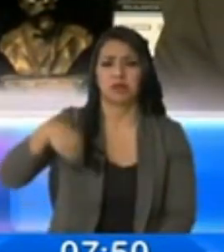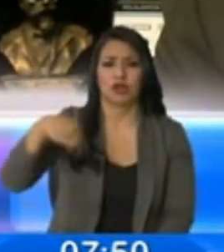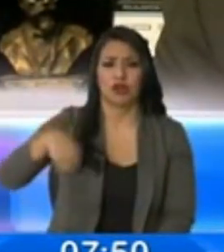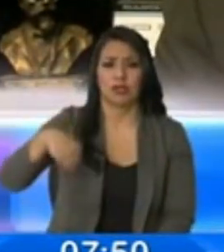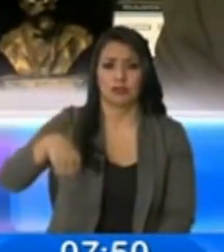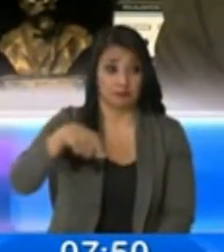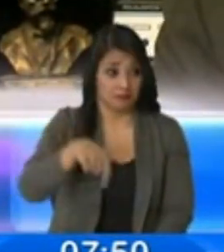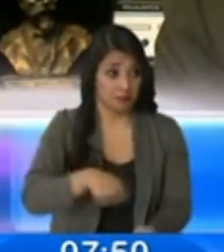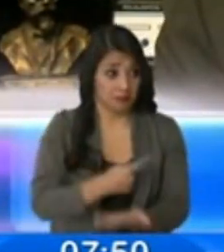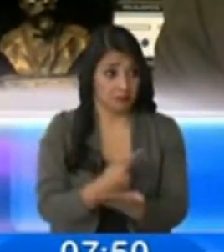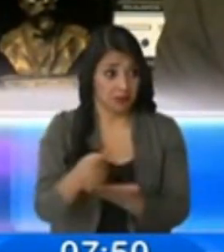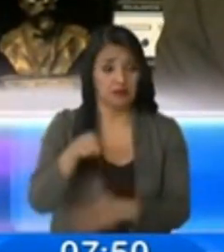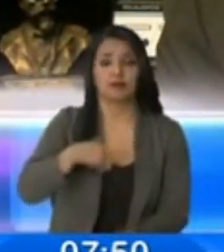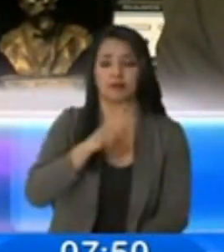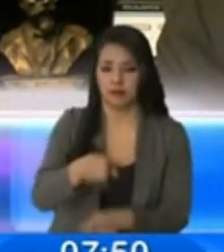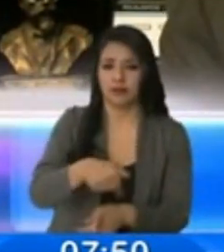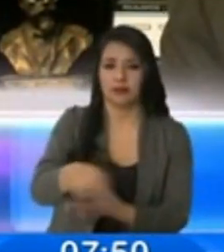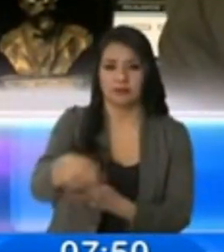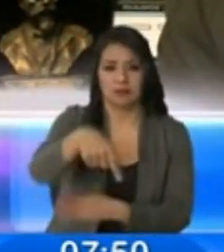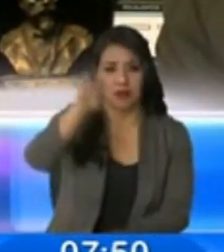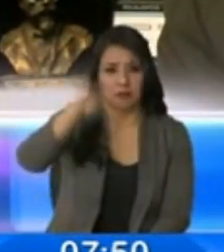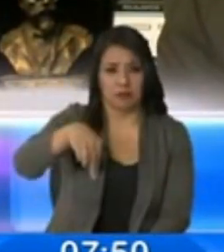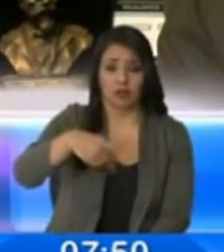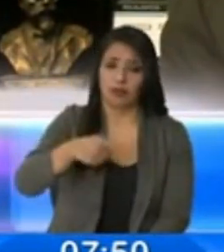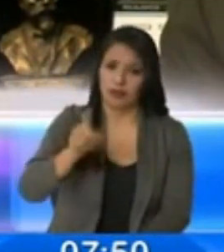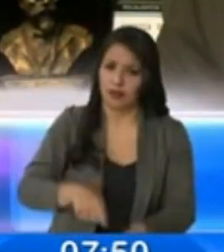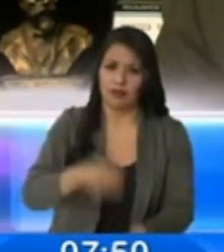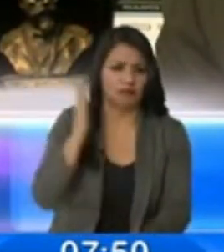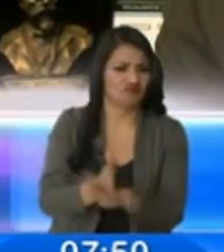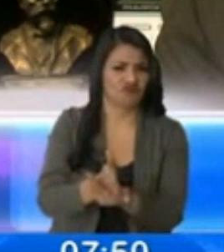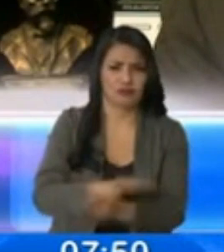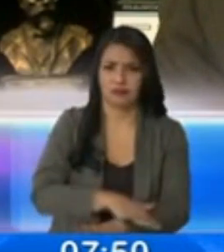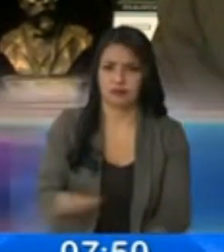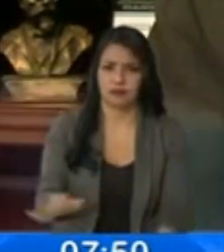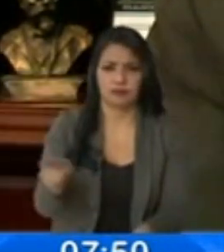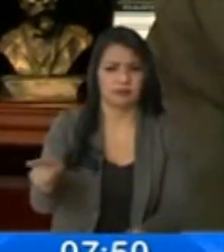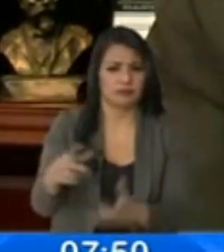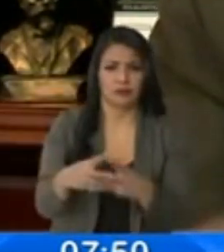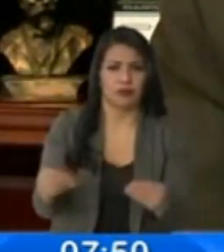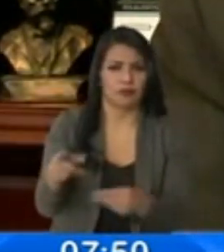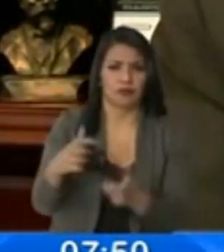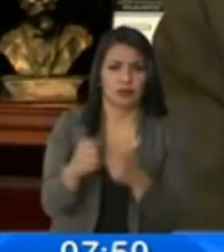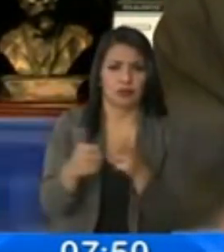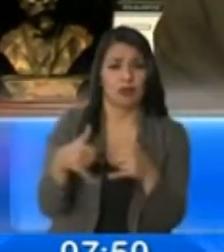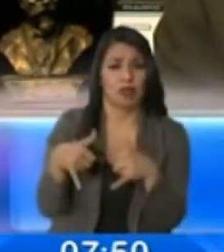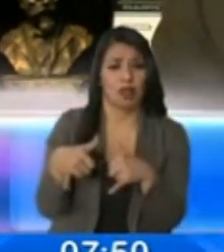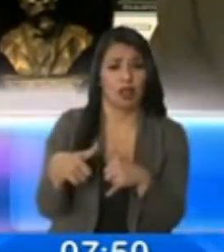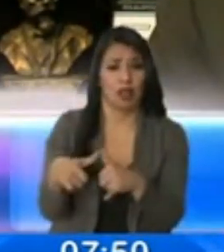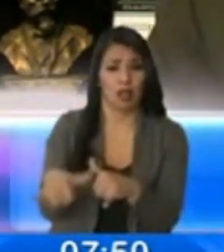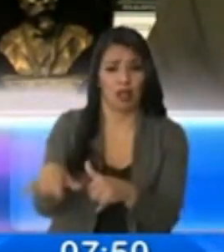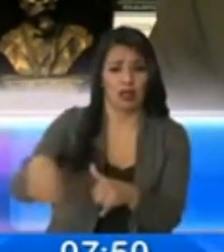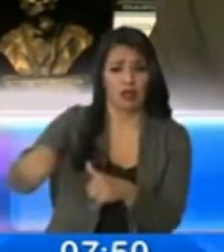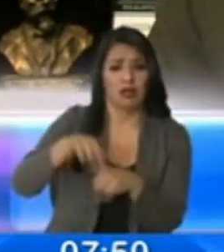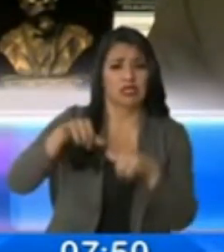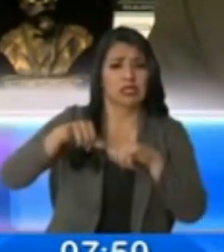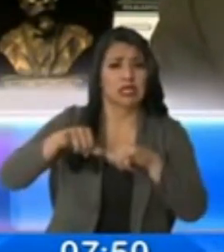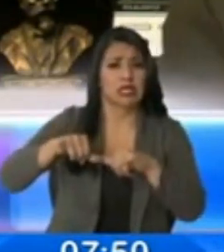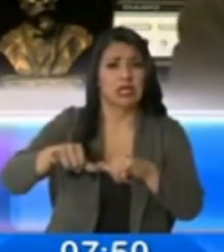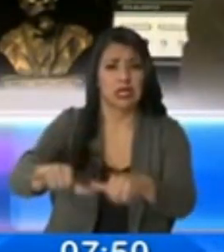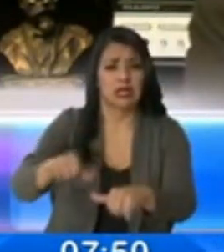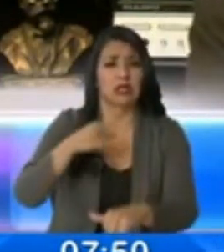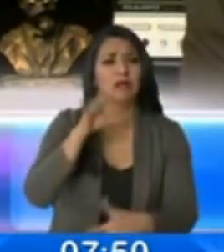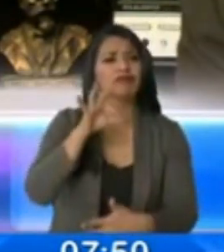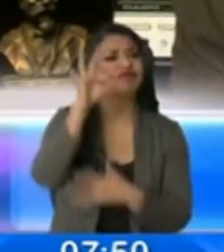semana. ¿Esta misma semana en tocar? Esta misma semana, porque hay que cortar el mal de raíz. No se puede dejar que estos señores sigan tomando el